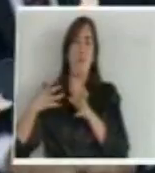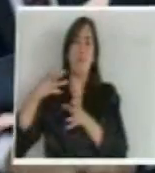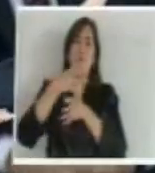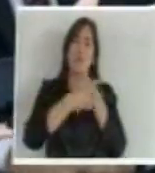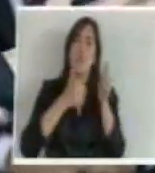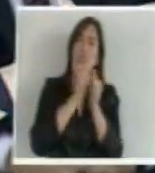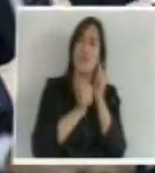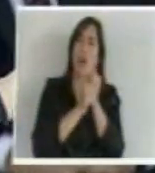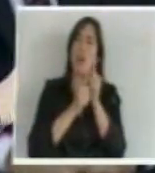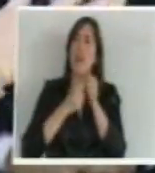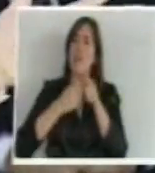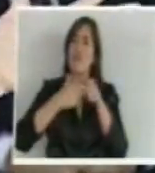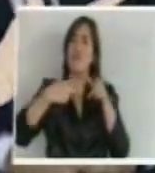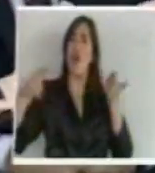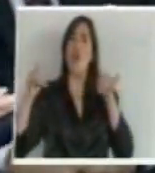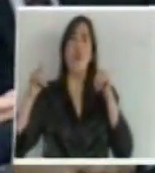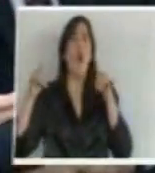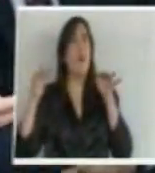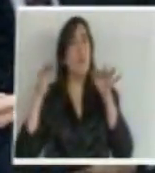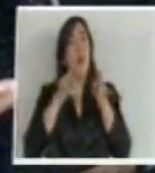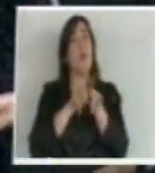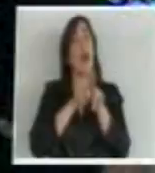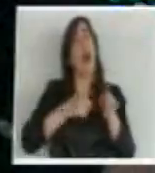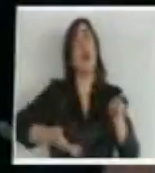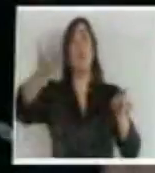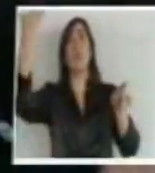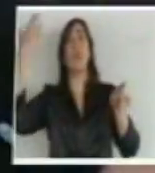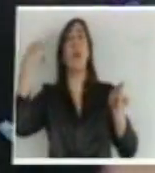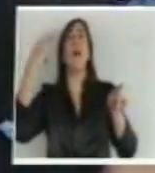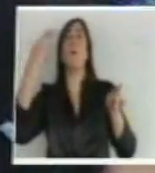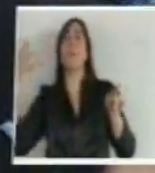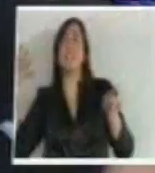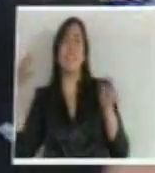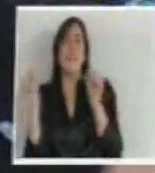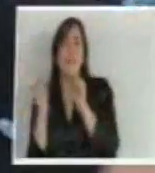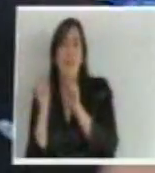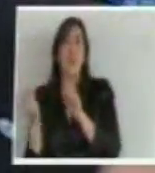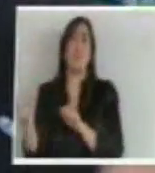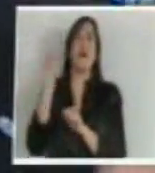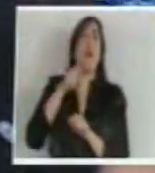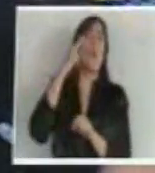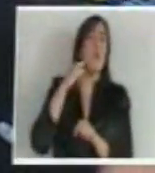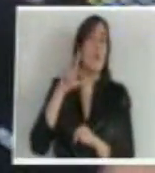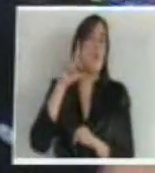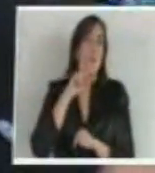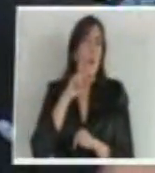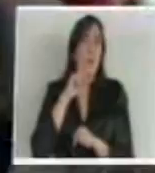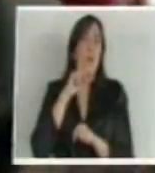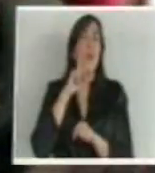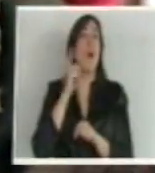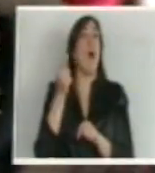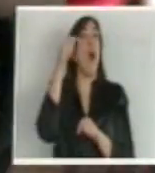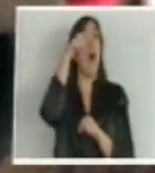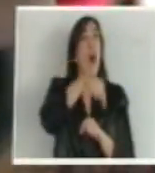del 25 de mayo, nuestros jóvenes del 9 de julio, se incorporaban contra el poder